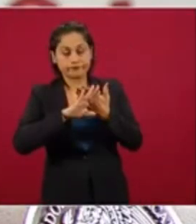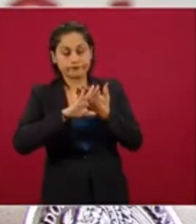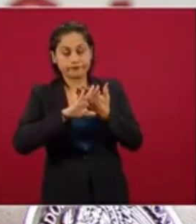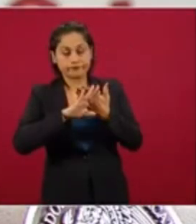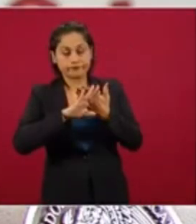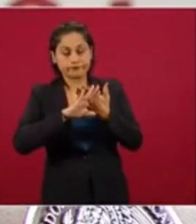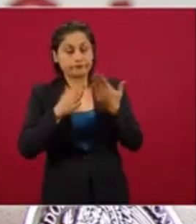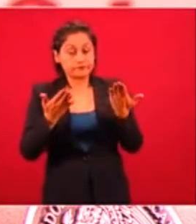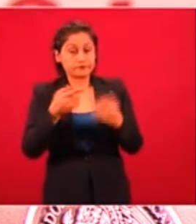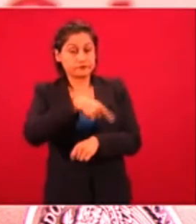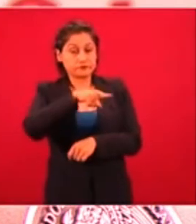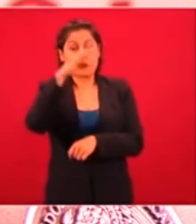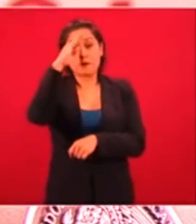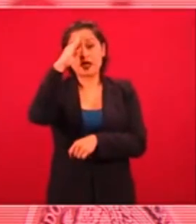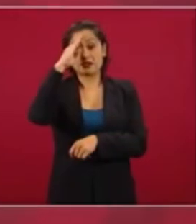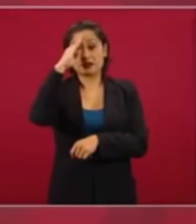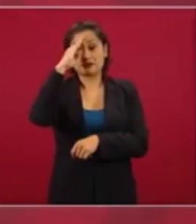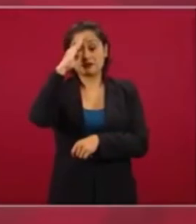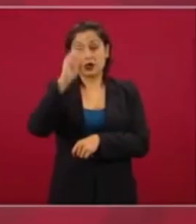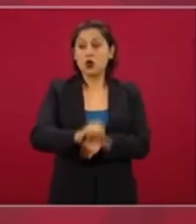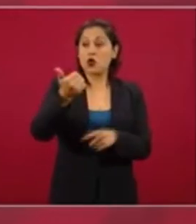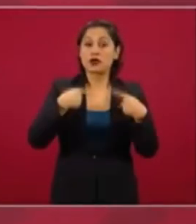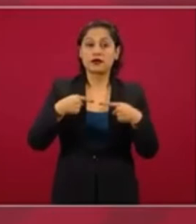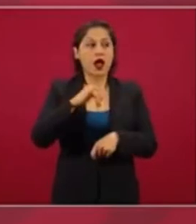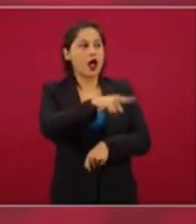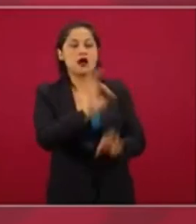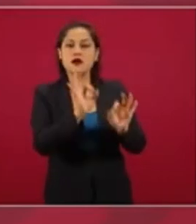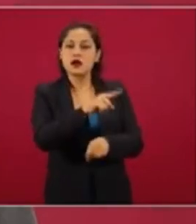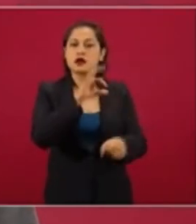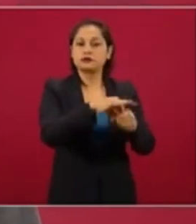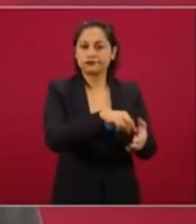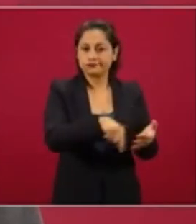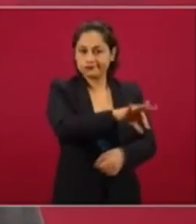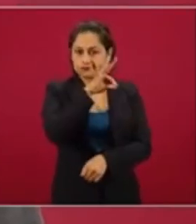pensando que así van a tener votos.